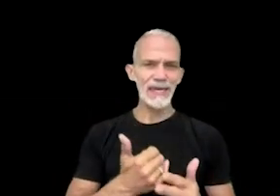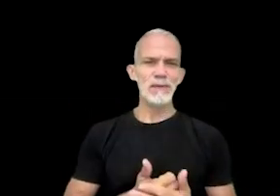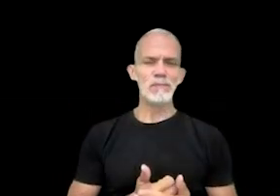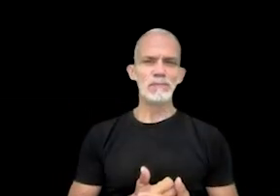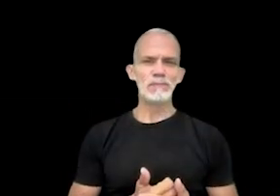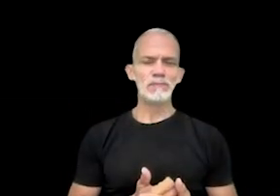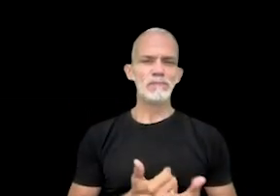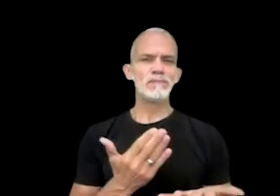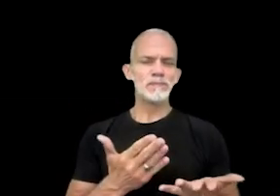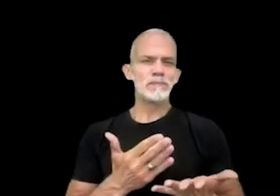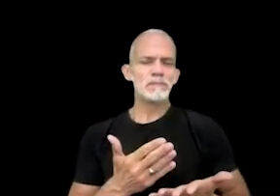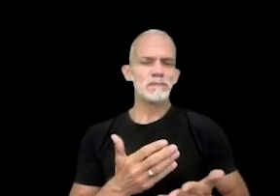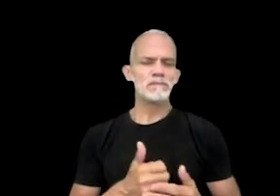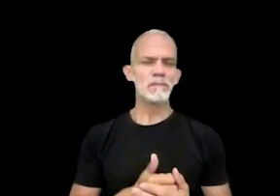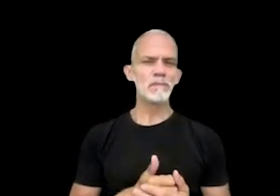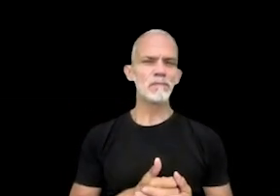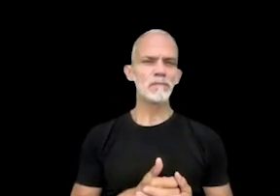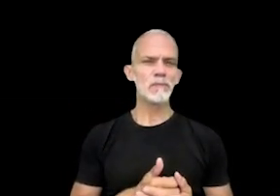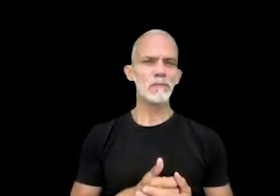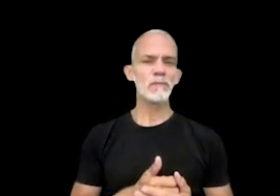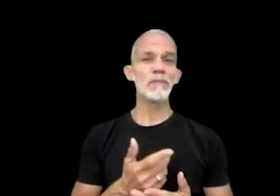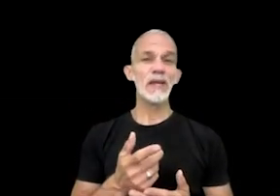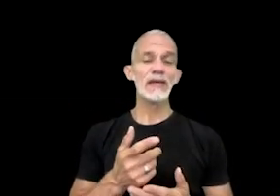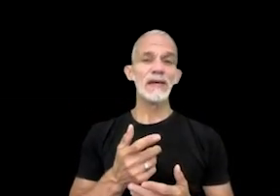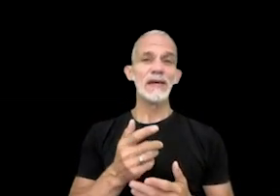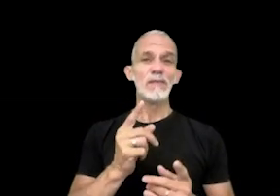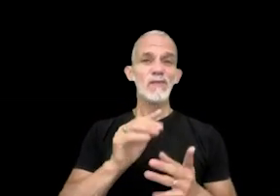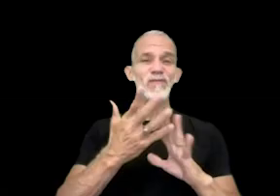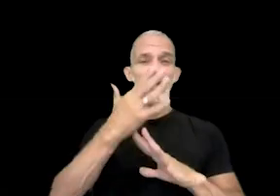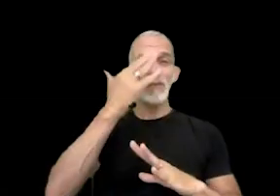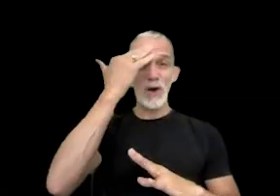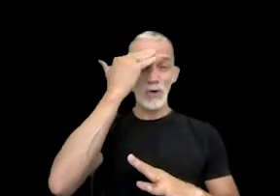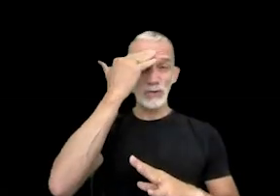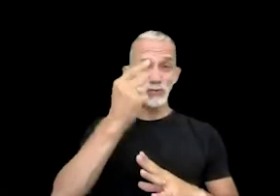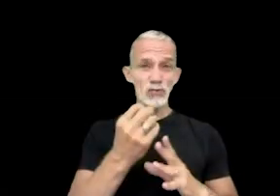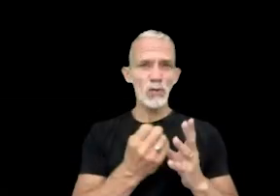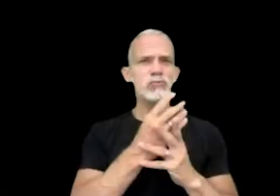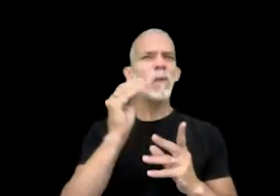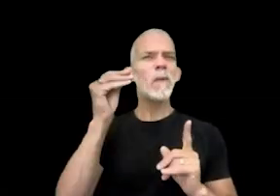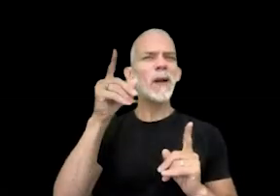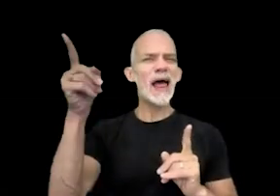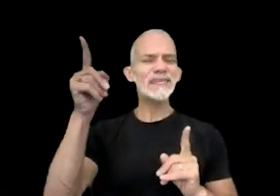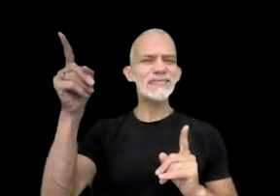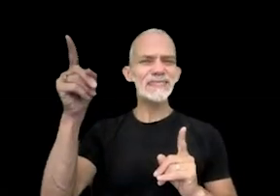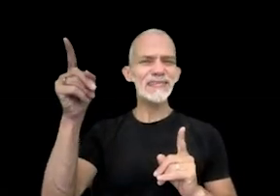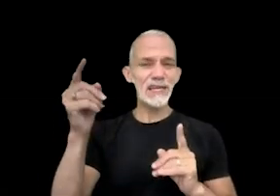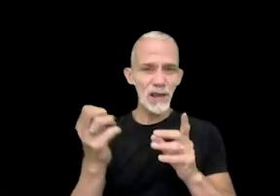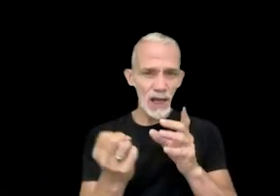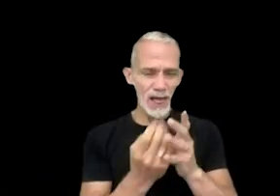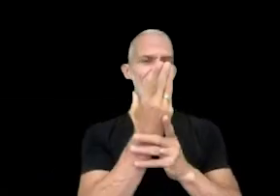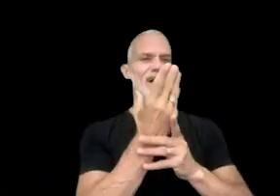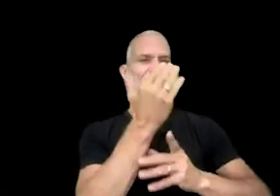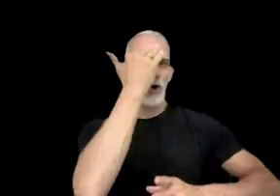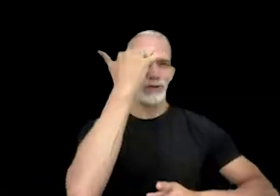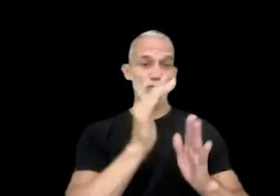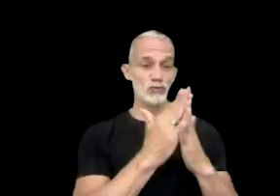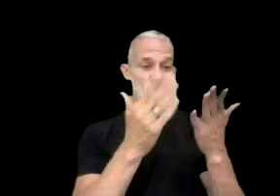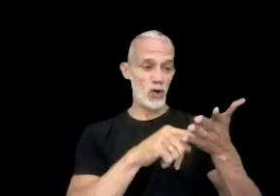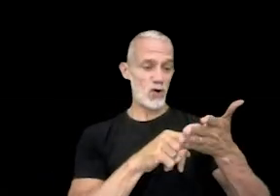en aquellos prismas constitucionales que venían de Brasil, cuando fue que se generó nuestra primera Constitución